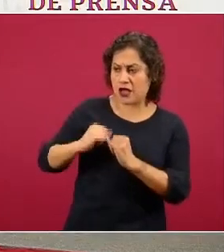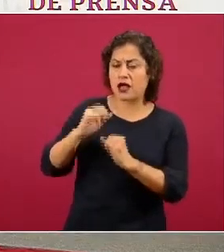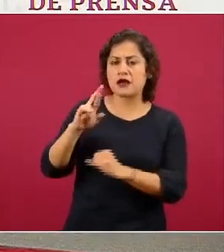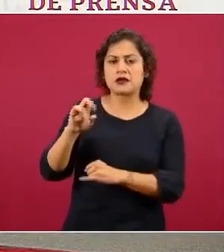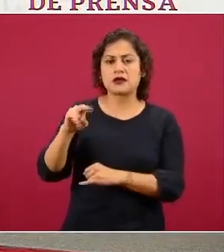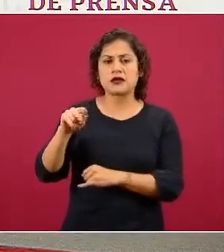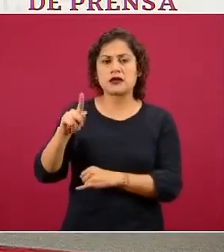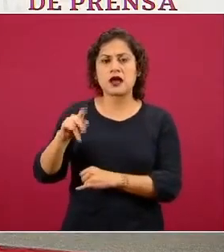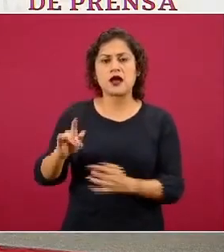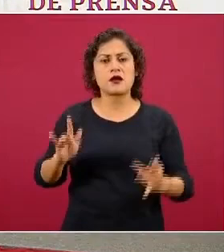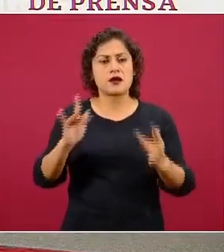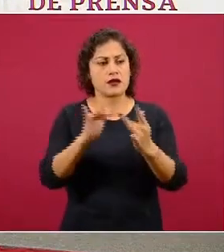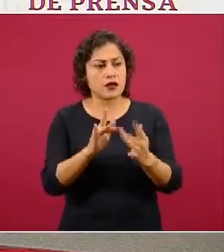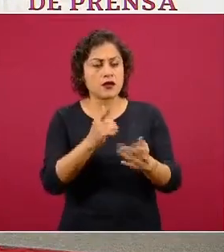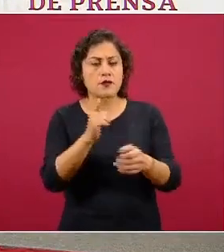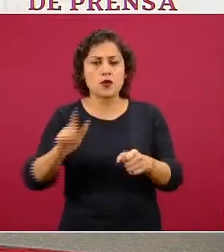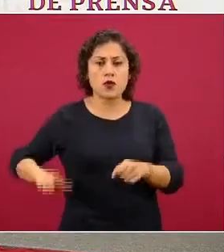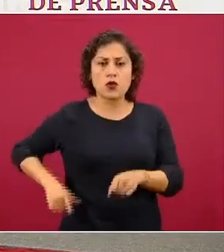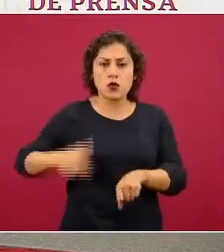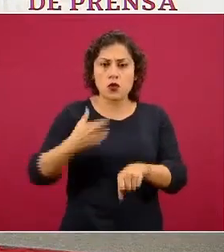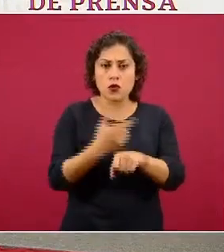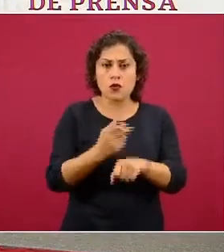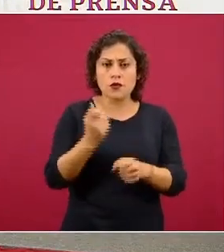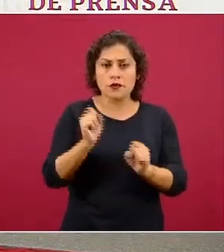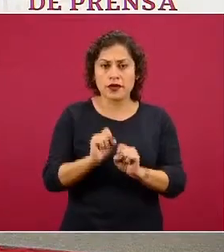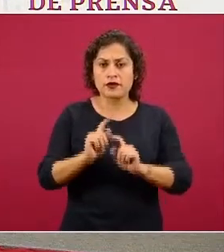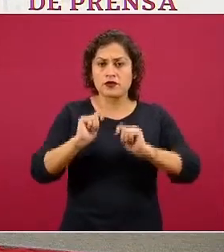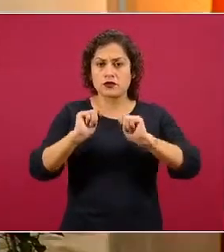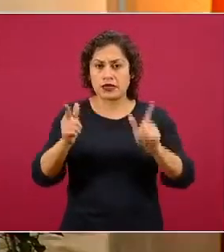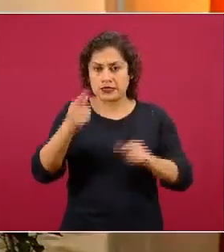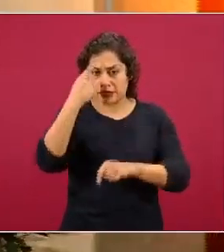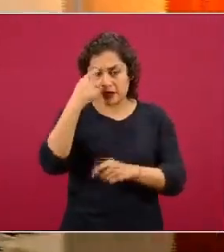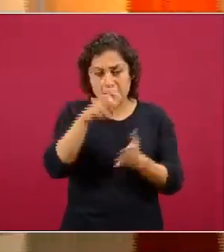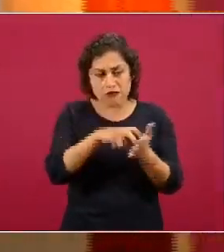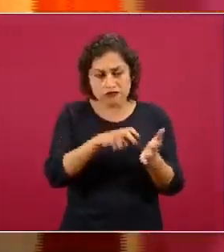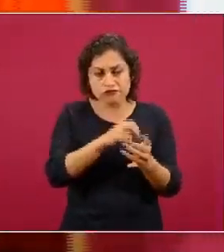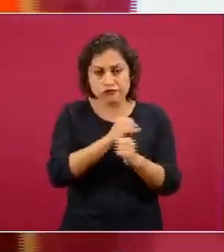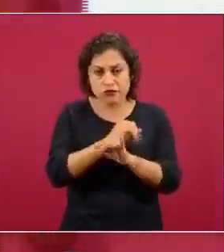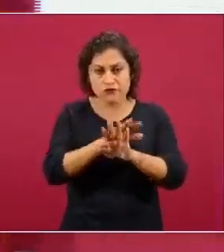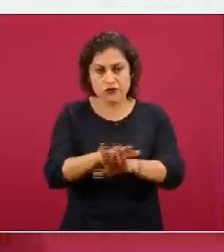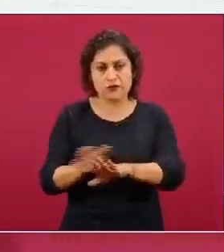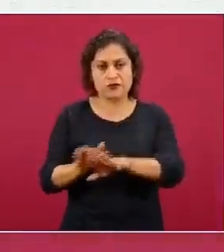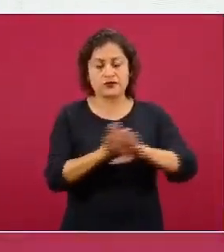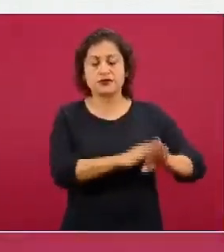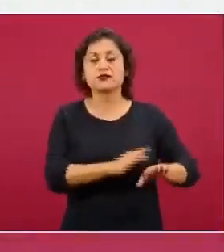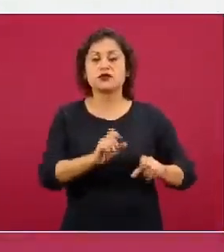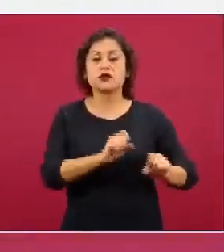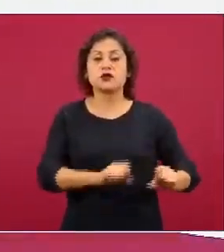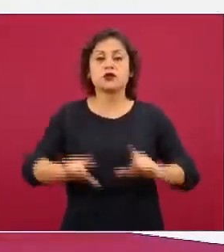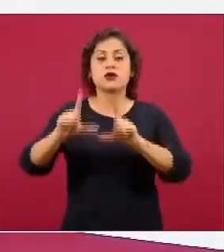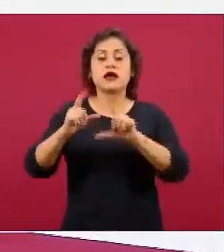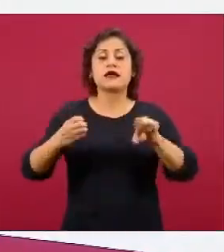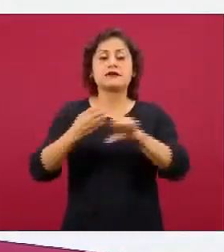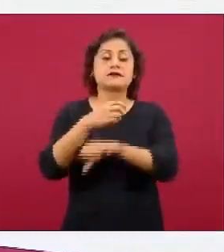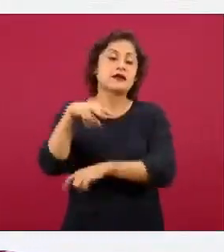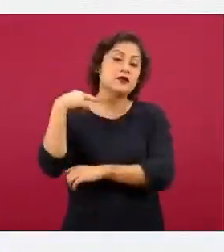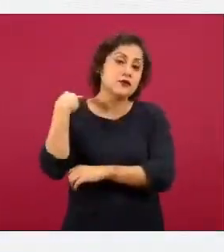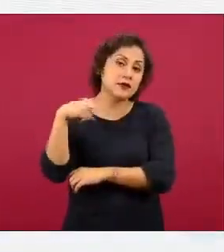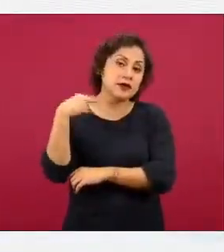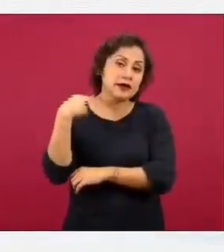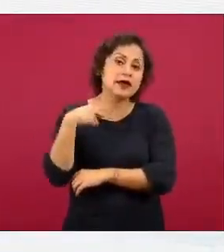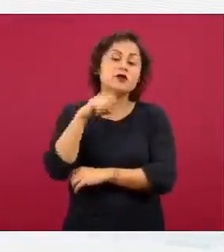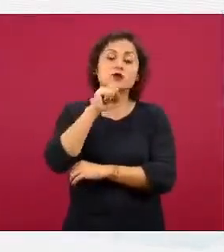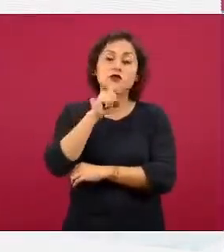Tlaxcala para mejorar sus datos. La siguiente. Veracruz, una curva muy parecida, donde también hay un incremento,